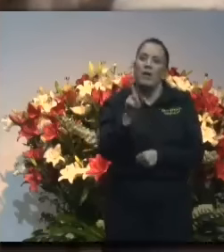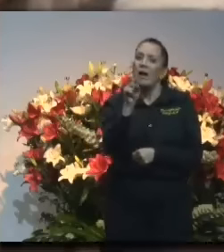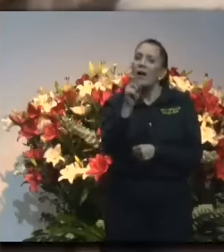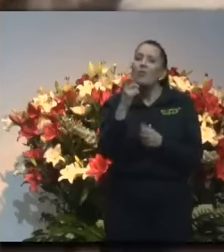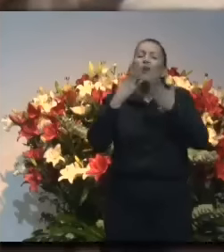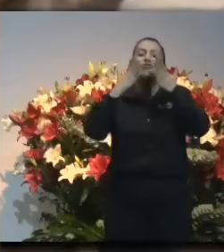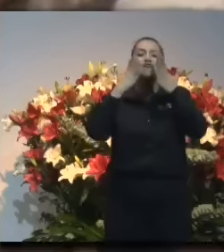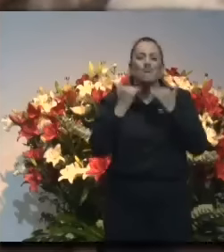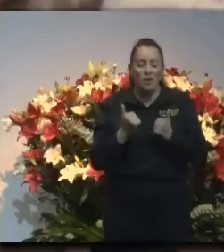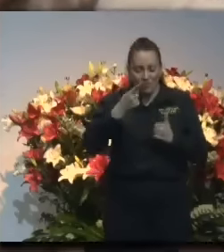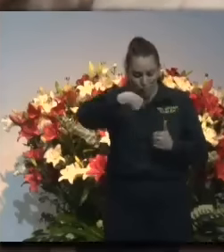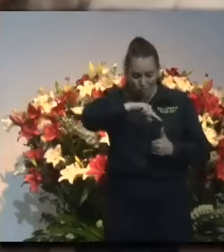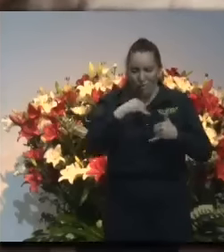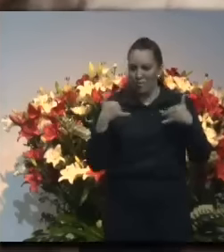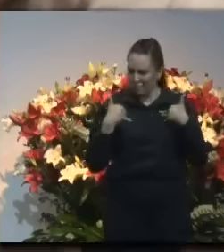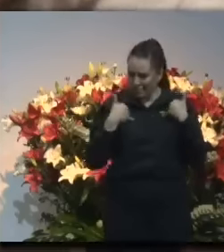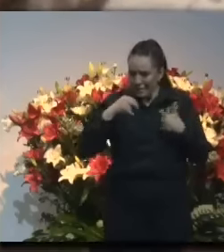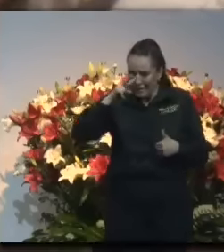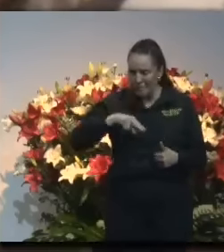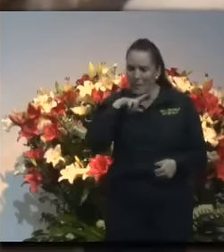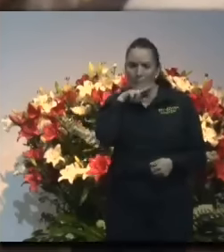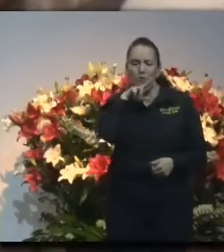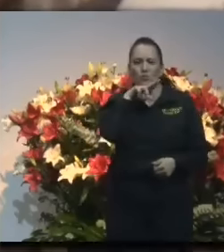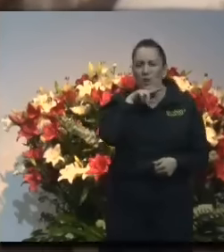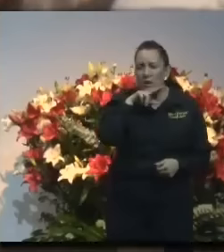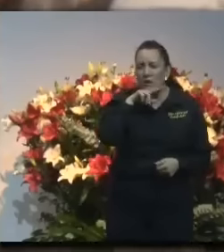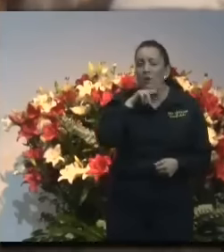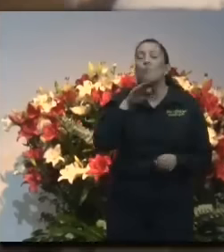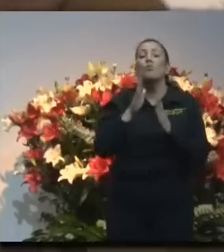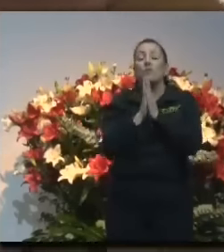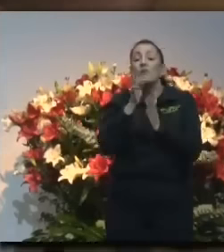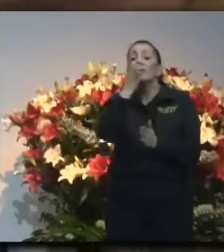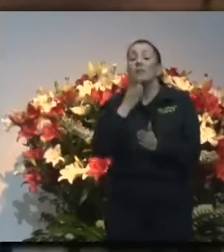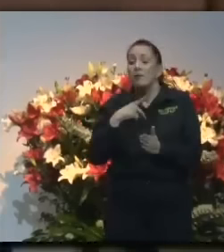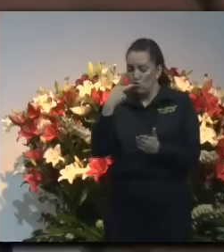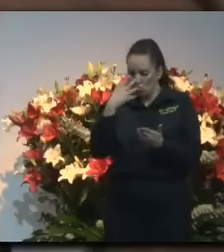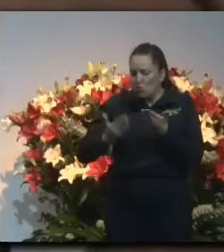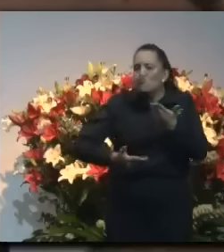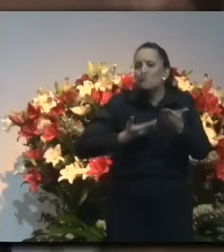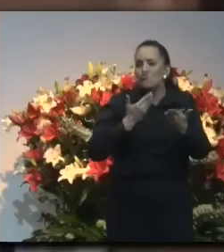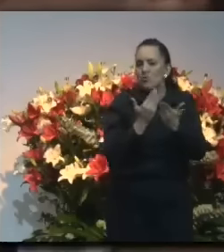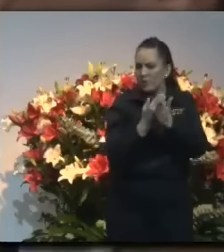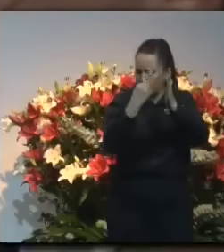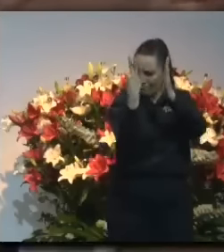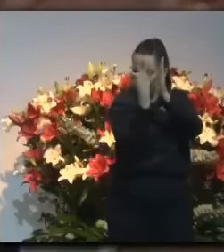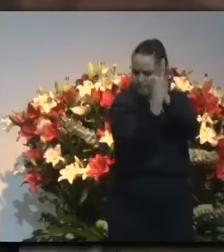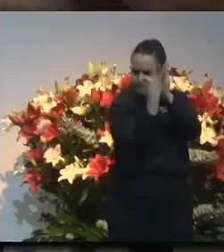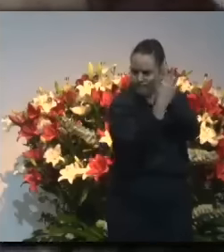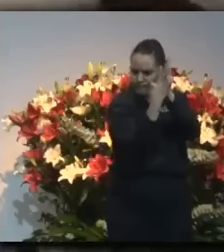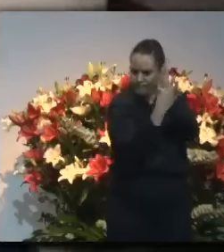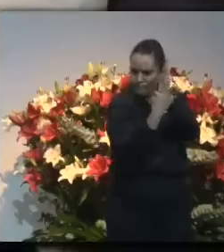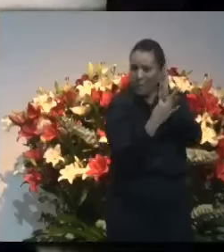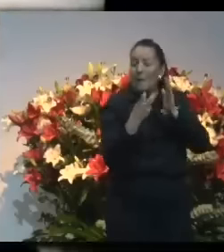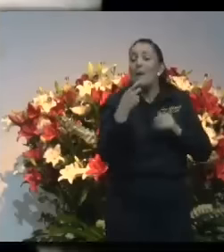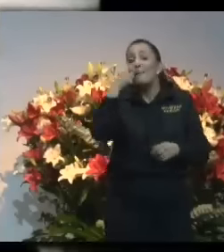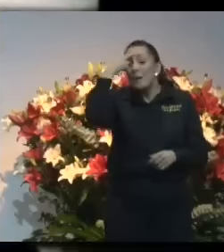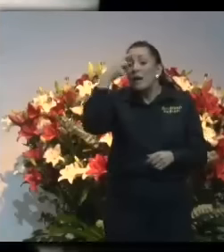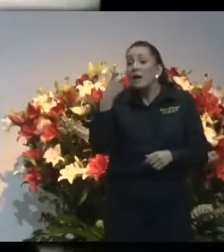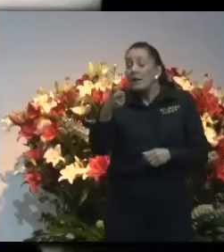juventud. ¿Cuáles son tus propuestas puntuales para resolver esta problemática?